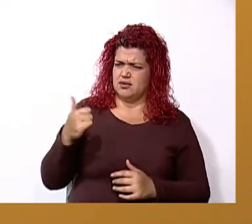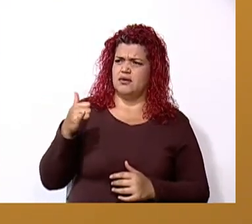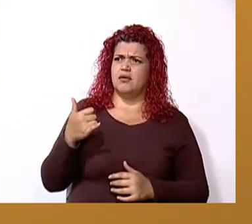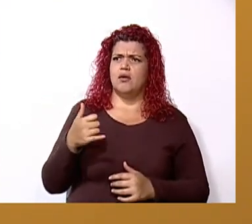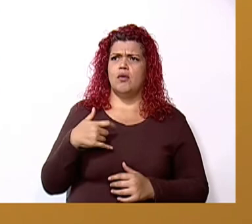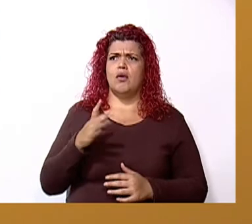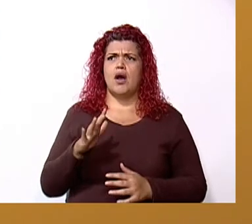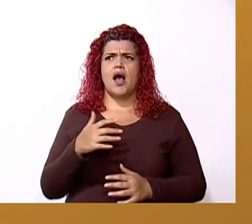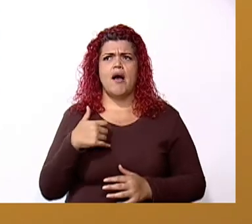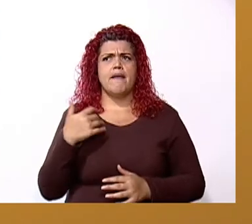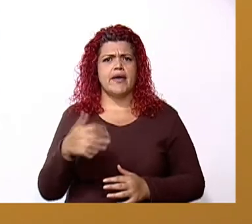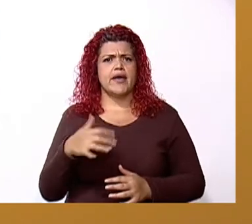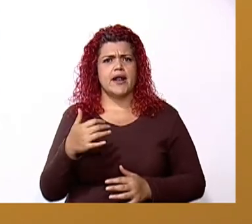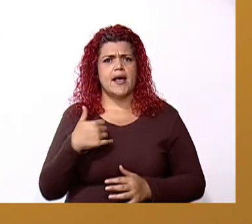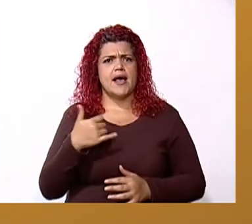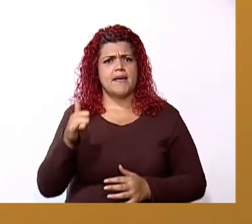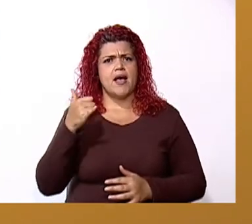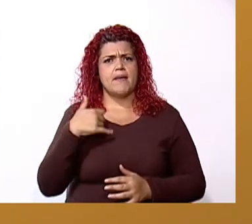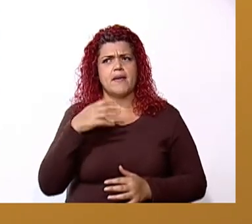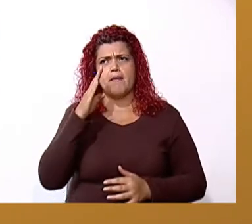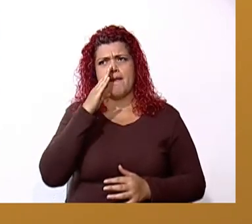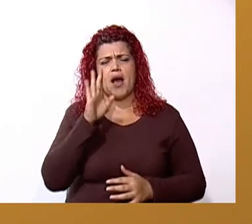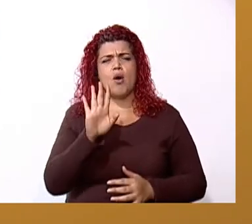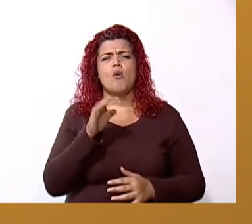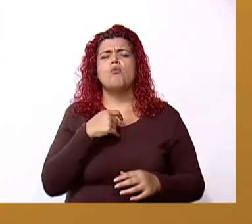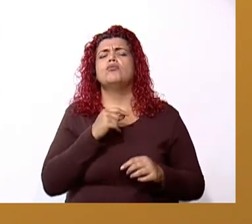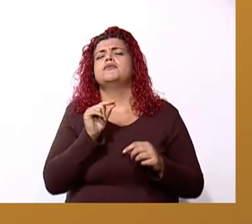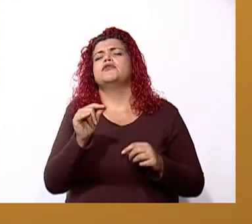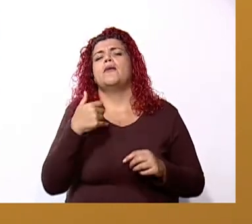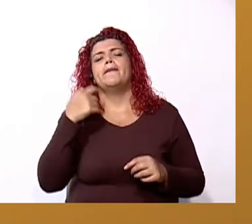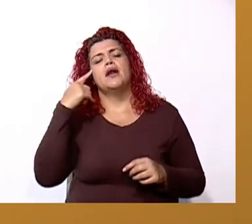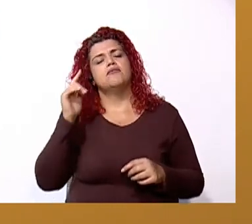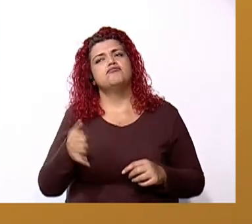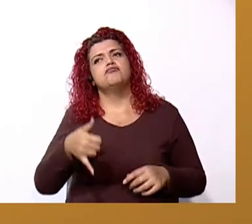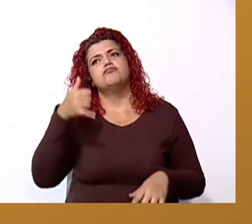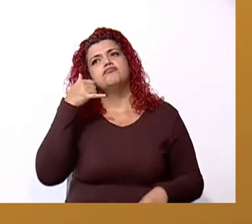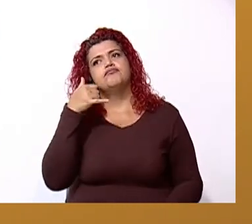Uy, no, la llamada de mi mamá. Denme un momentito para atenderle a mi mamá.